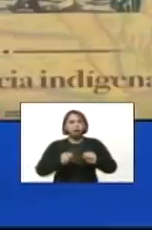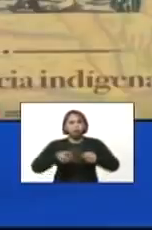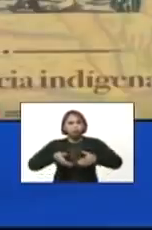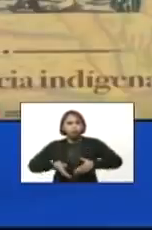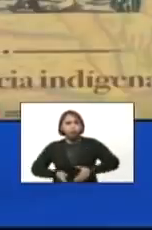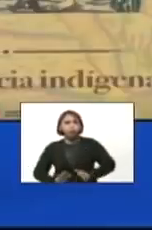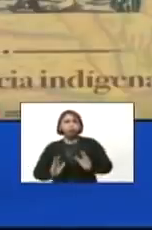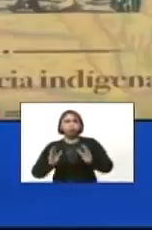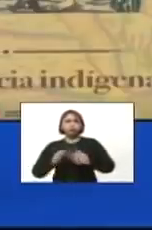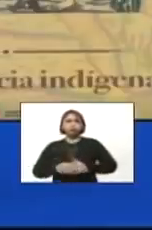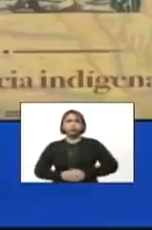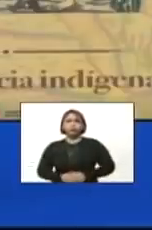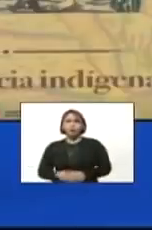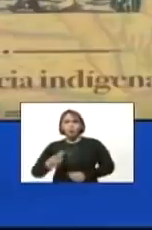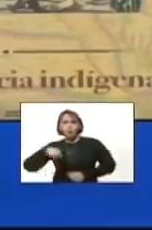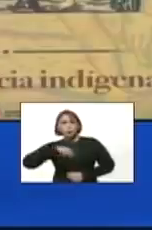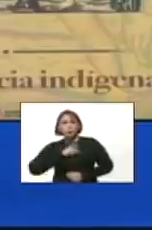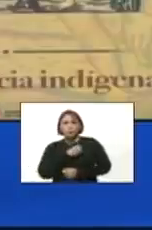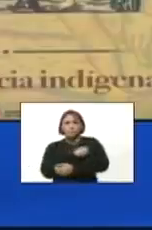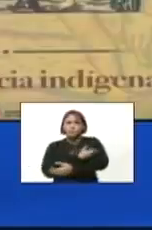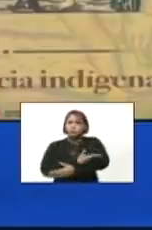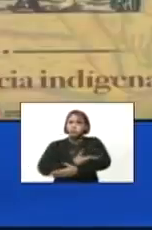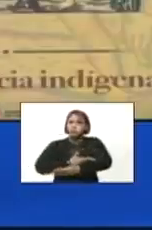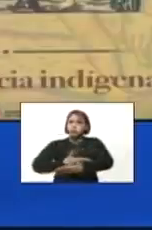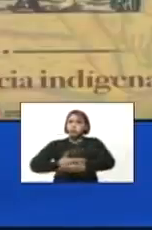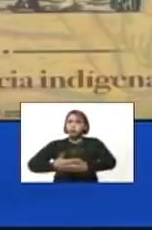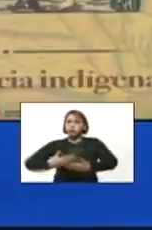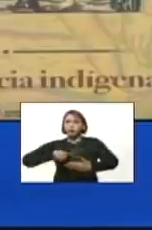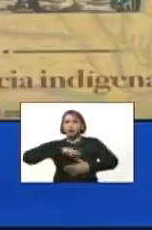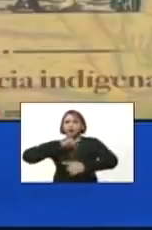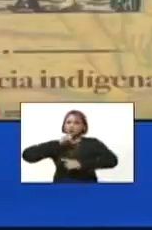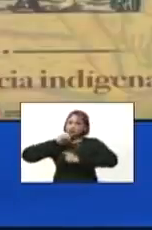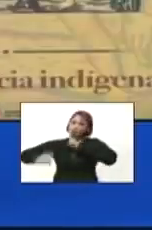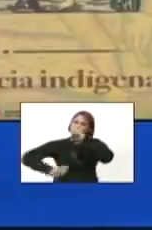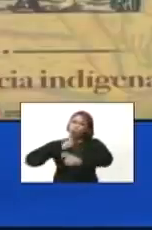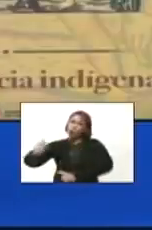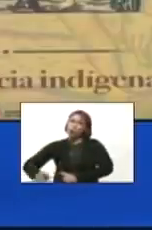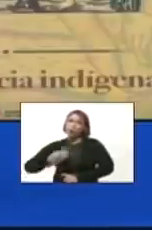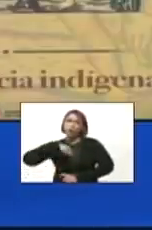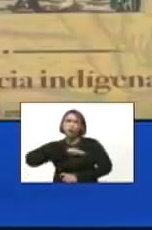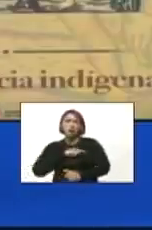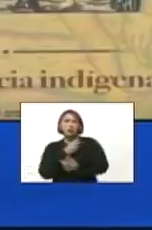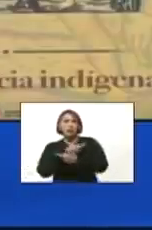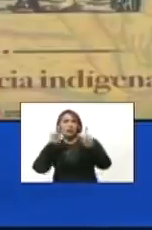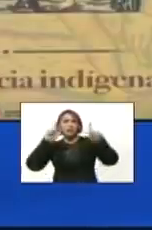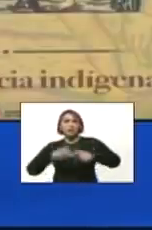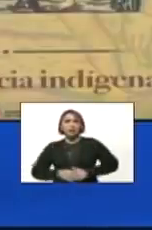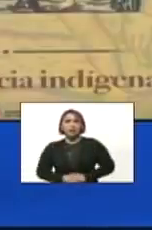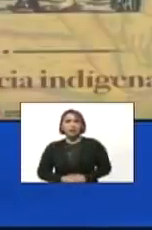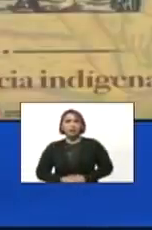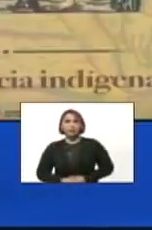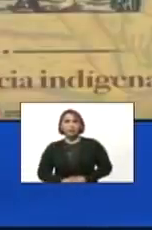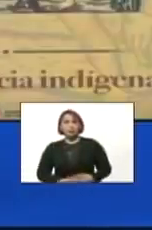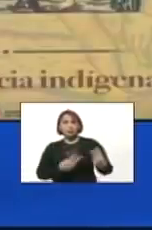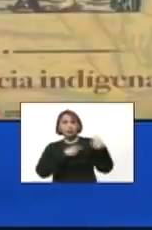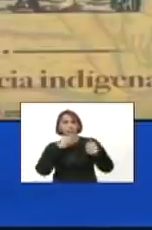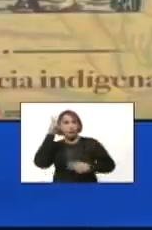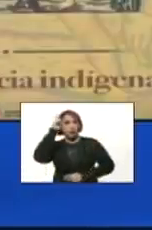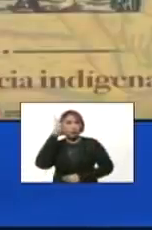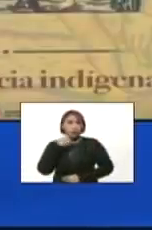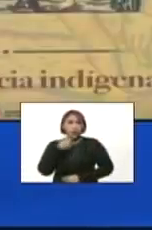su simiente y nuestra sangre, nuestro odio, nuestra libertad. Y el piache dice,